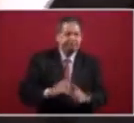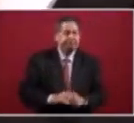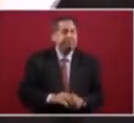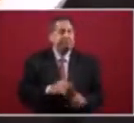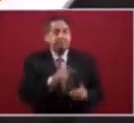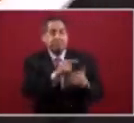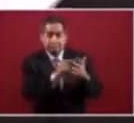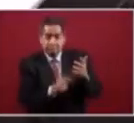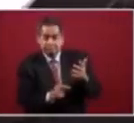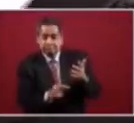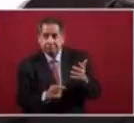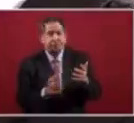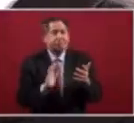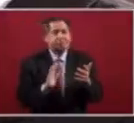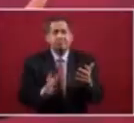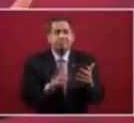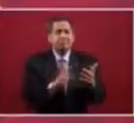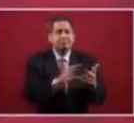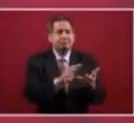ya